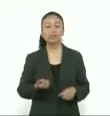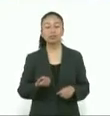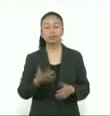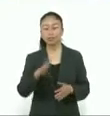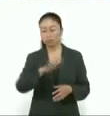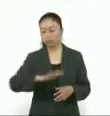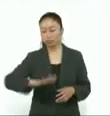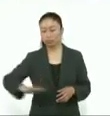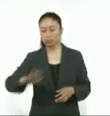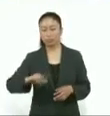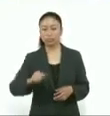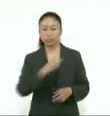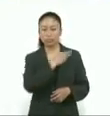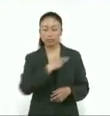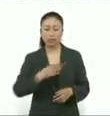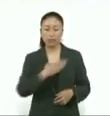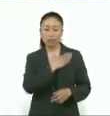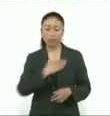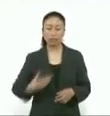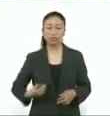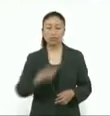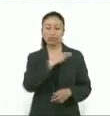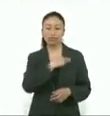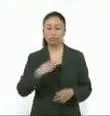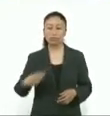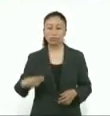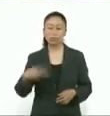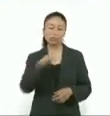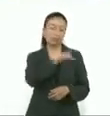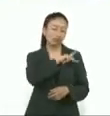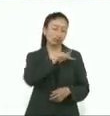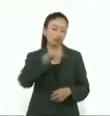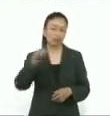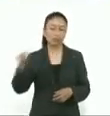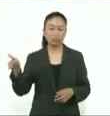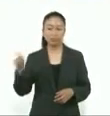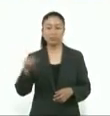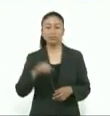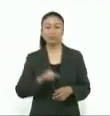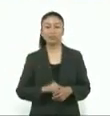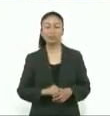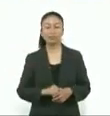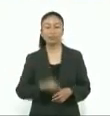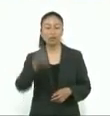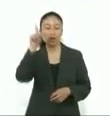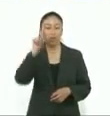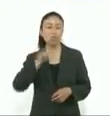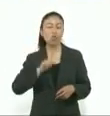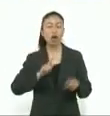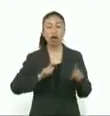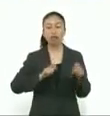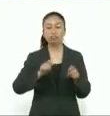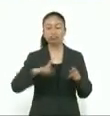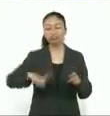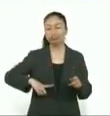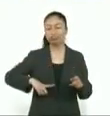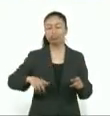las presidentas municipales y a todas las funcionarias del Gobierno de